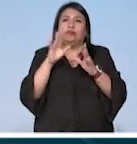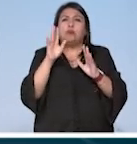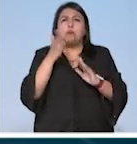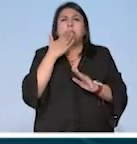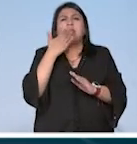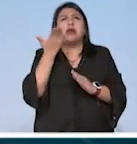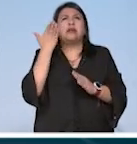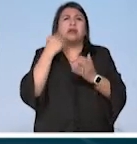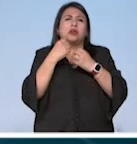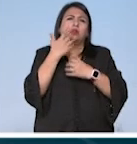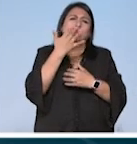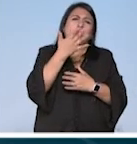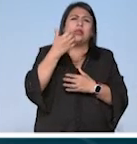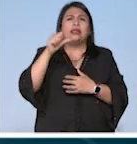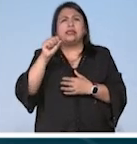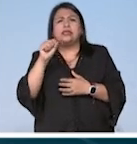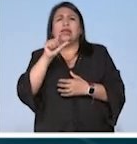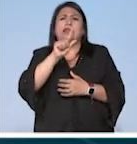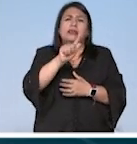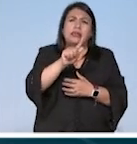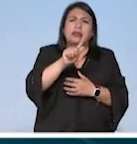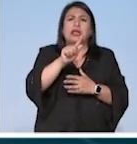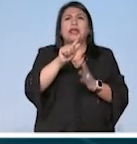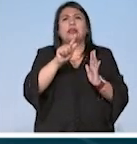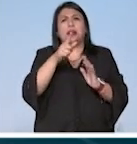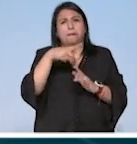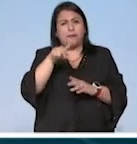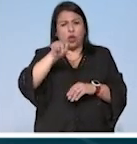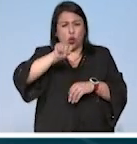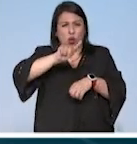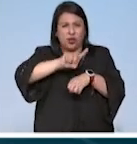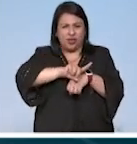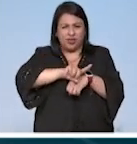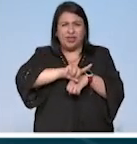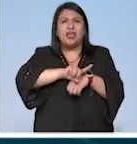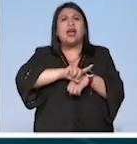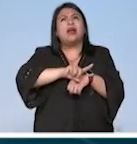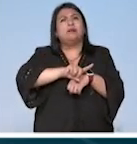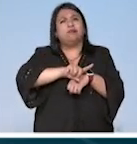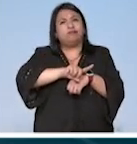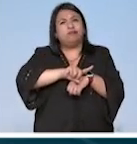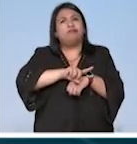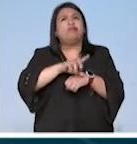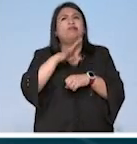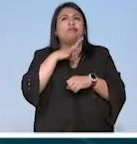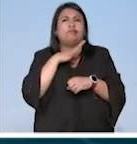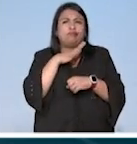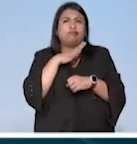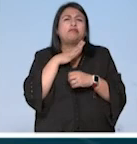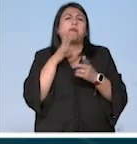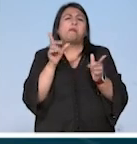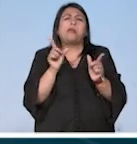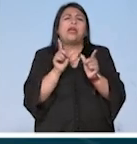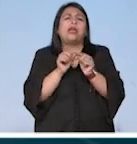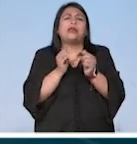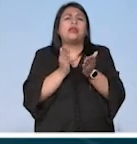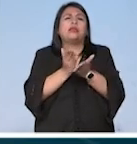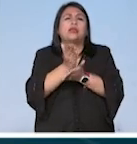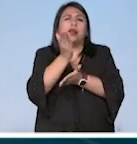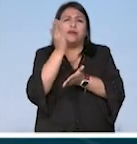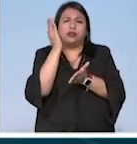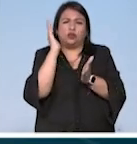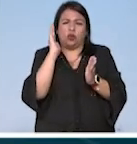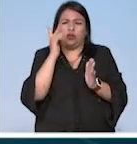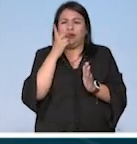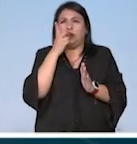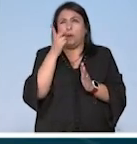en los 50 en los 60 y hasta los 70 pero que el día de hoy con una pequeña intervención es decir